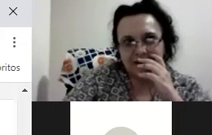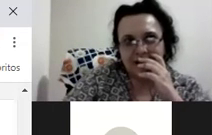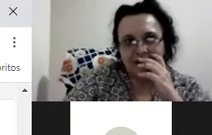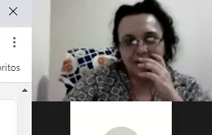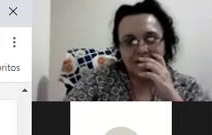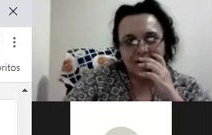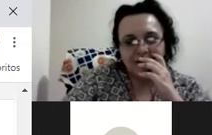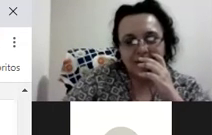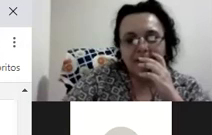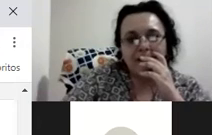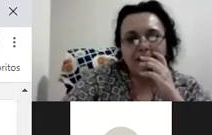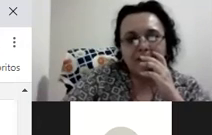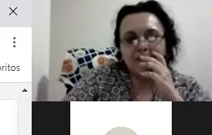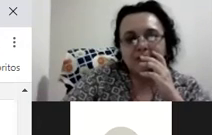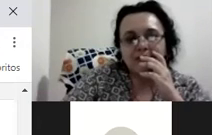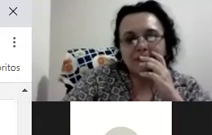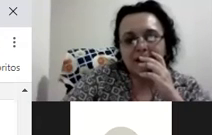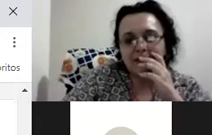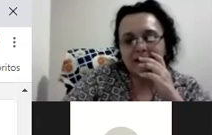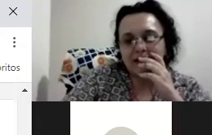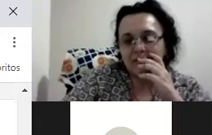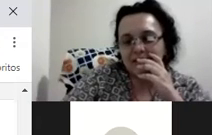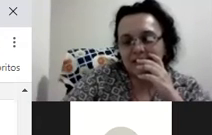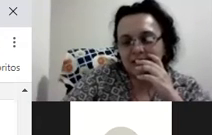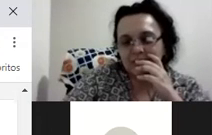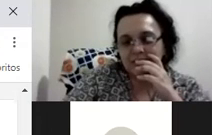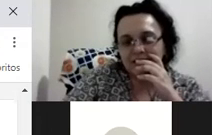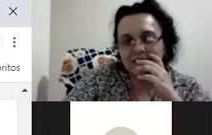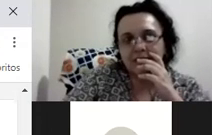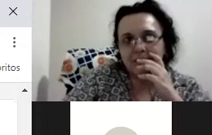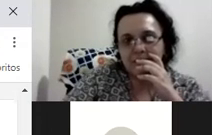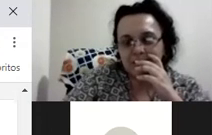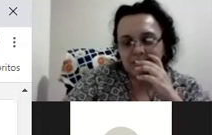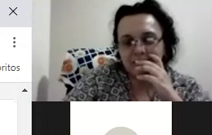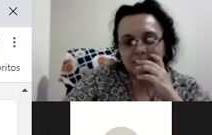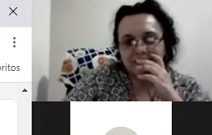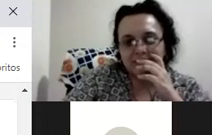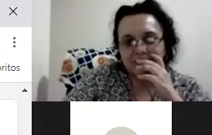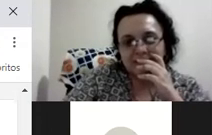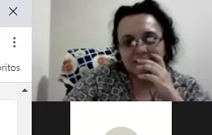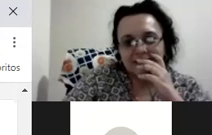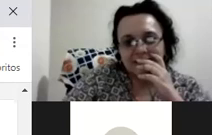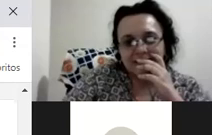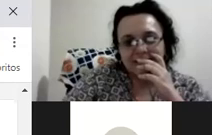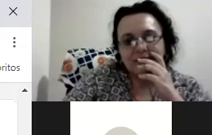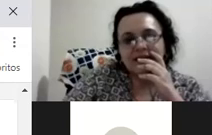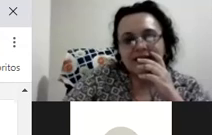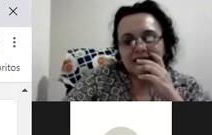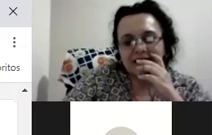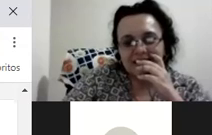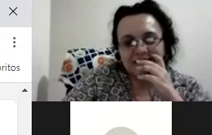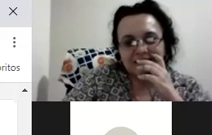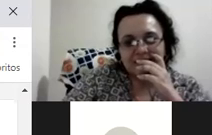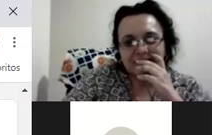así serio, va a haber un montón de palabras que no va a entender usted y siendo el mismo español. Uh-huh. No se